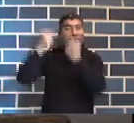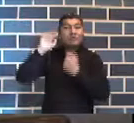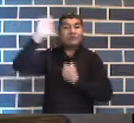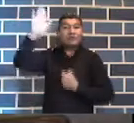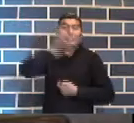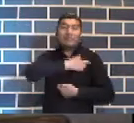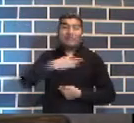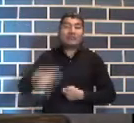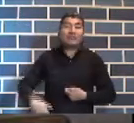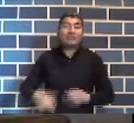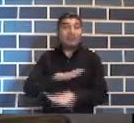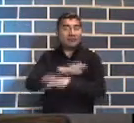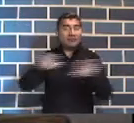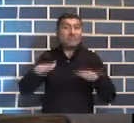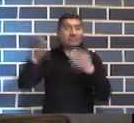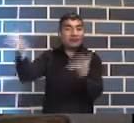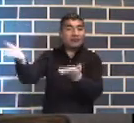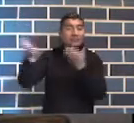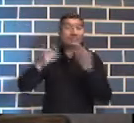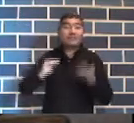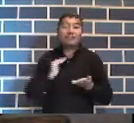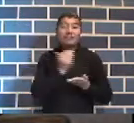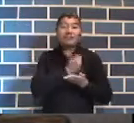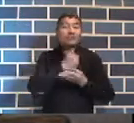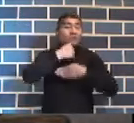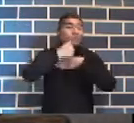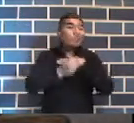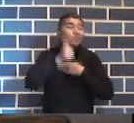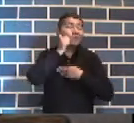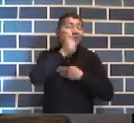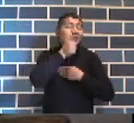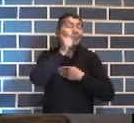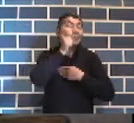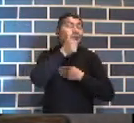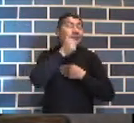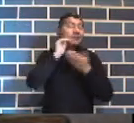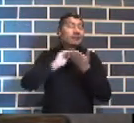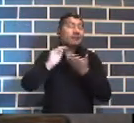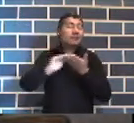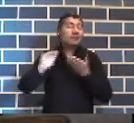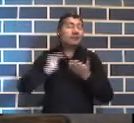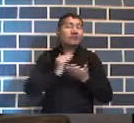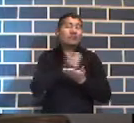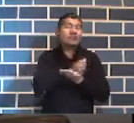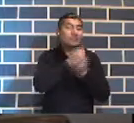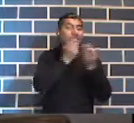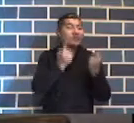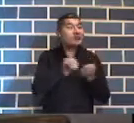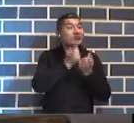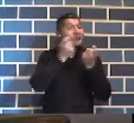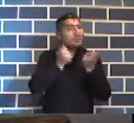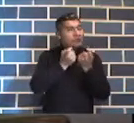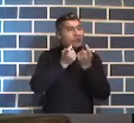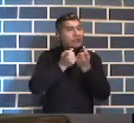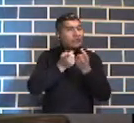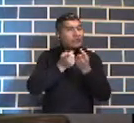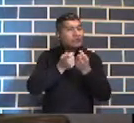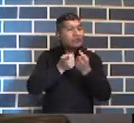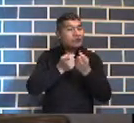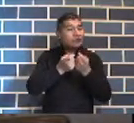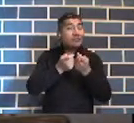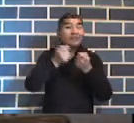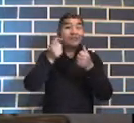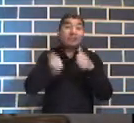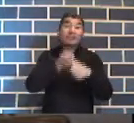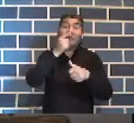reino danos nuestro pan de cada día perdónanos nuestros pecados las